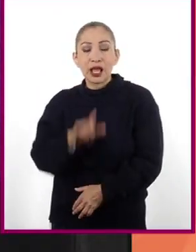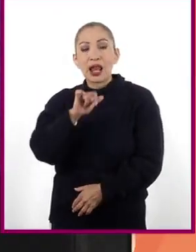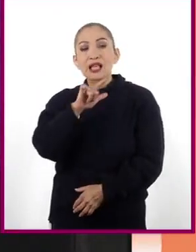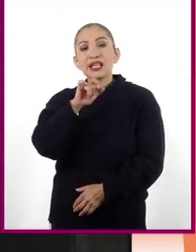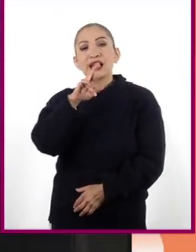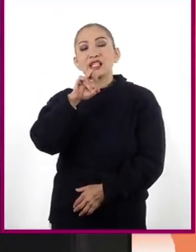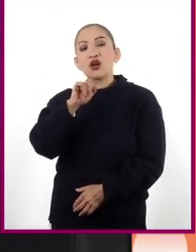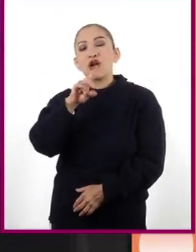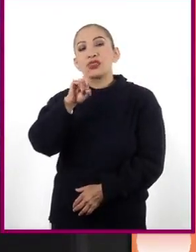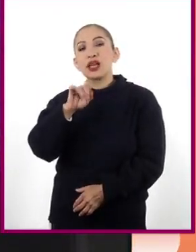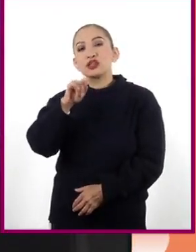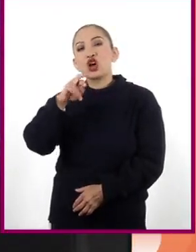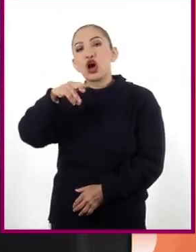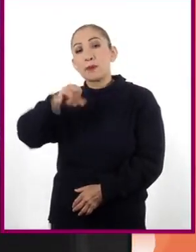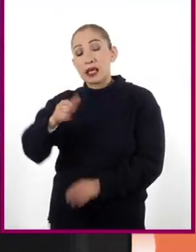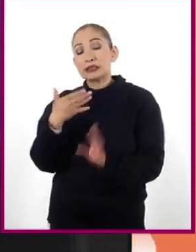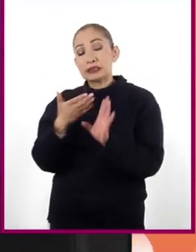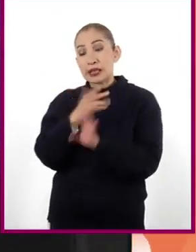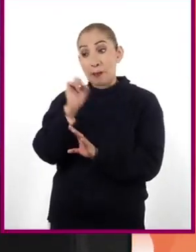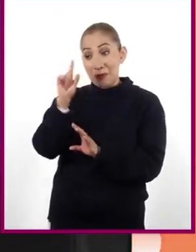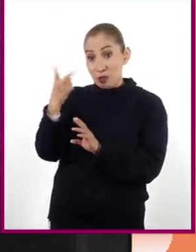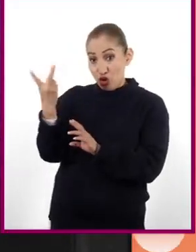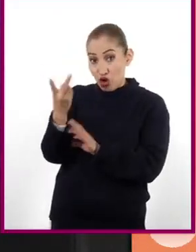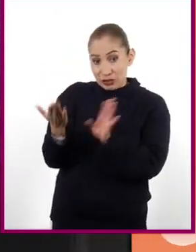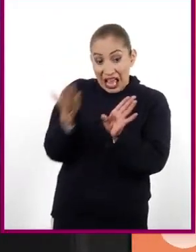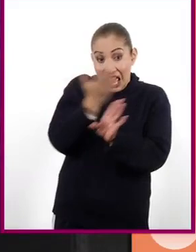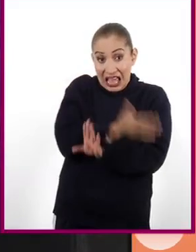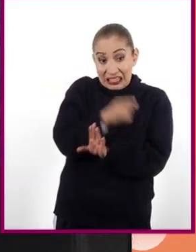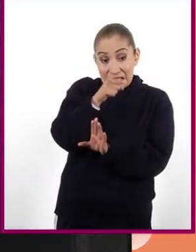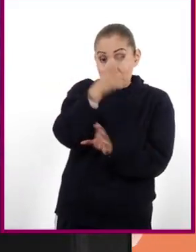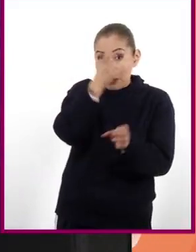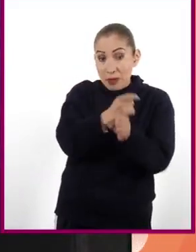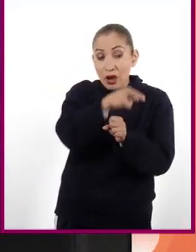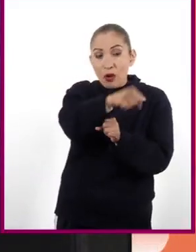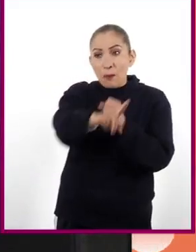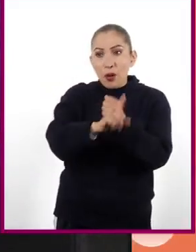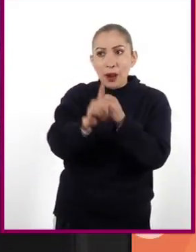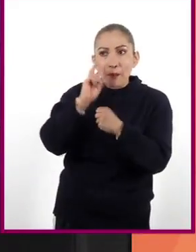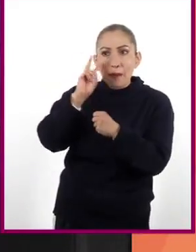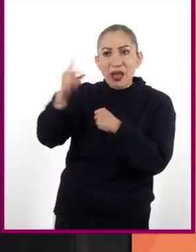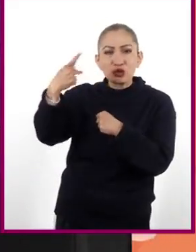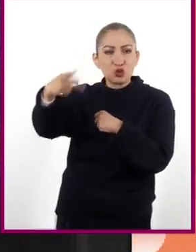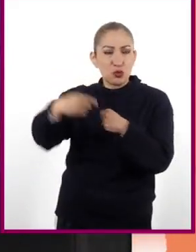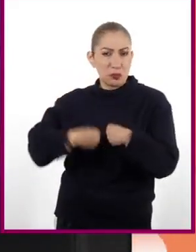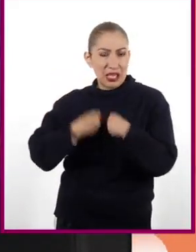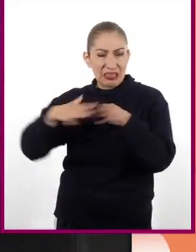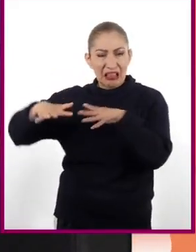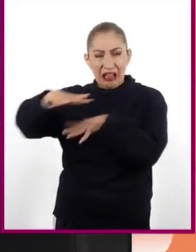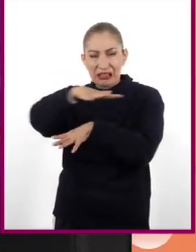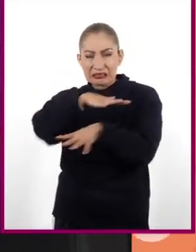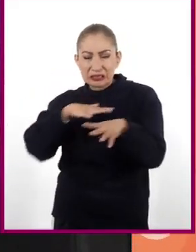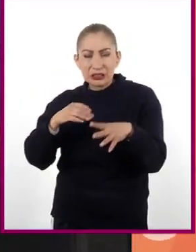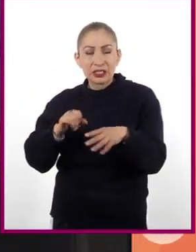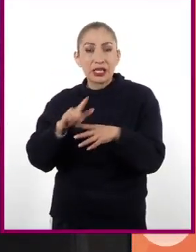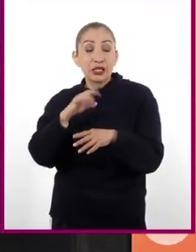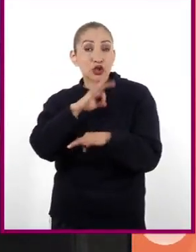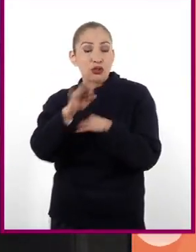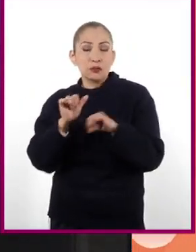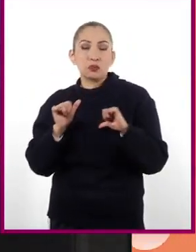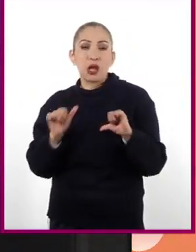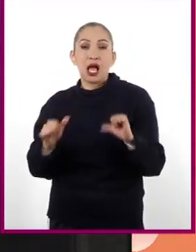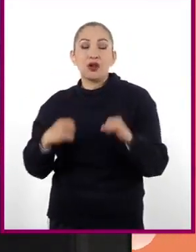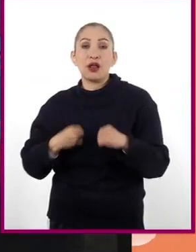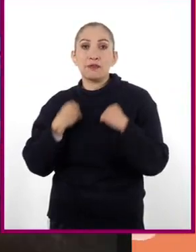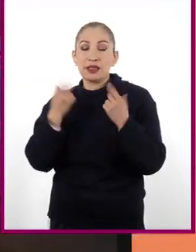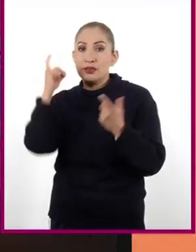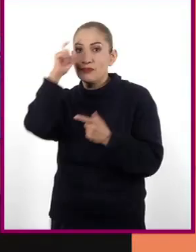Lazarillo de Tormes fue el modelo y antecedentes de estos personajes que enfrentan los problemas sociales de su tiempo y casi todos logran sobrevivir en